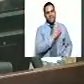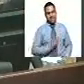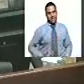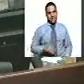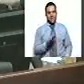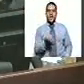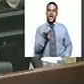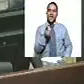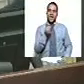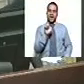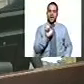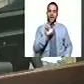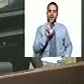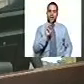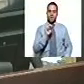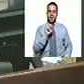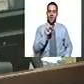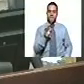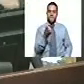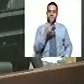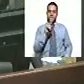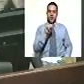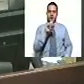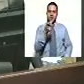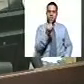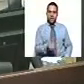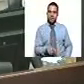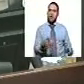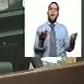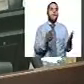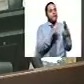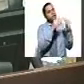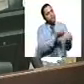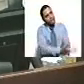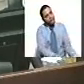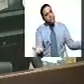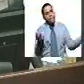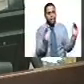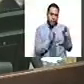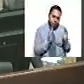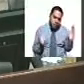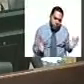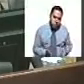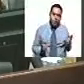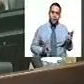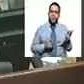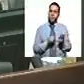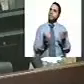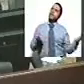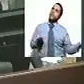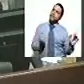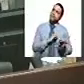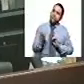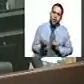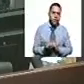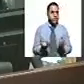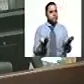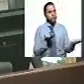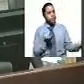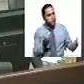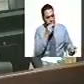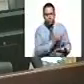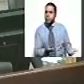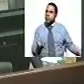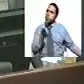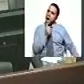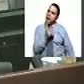fósforos sin servicios sociales, sin servicios para los niños, todo para que a él le vaya muy bien en su campaña y que aquí